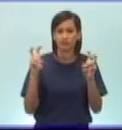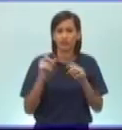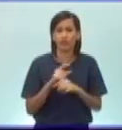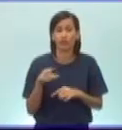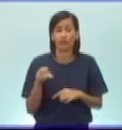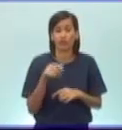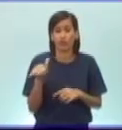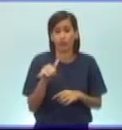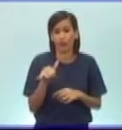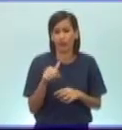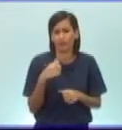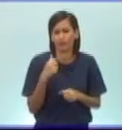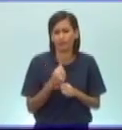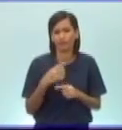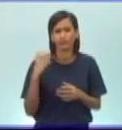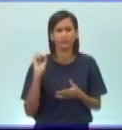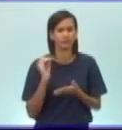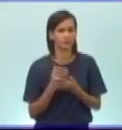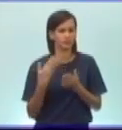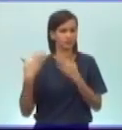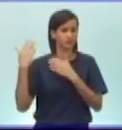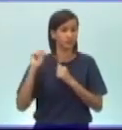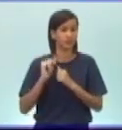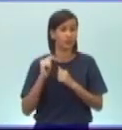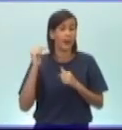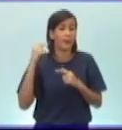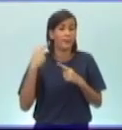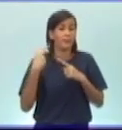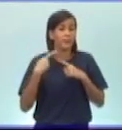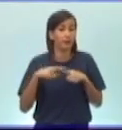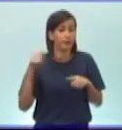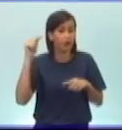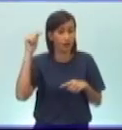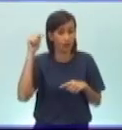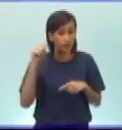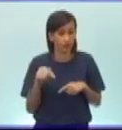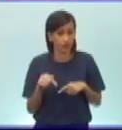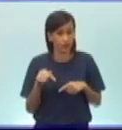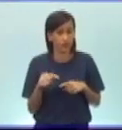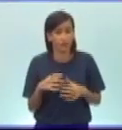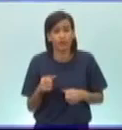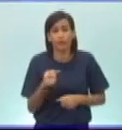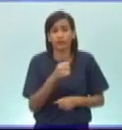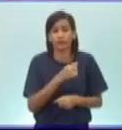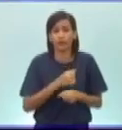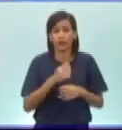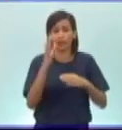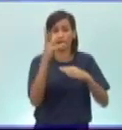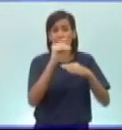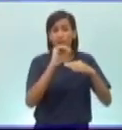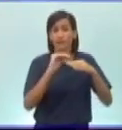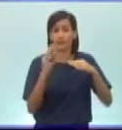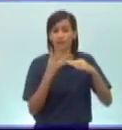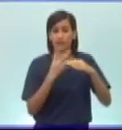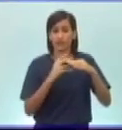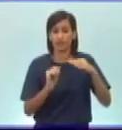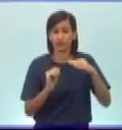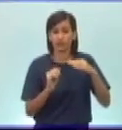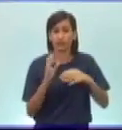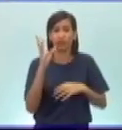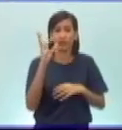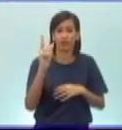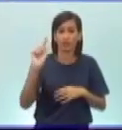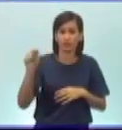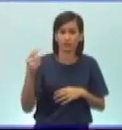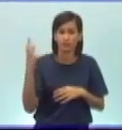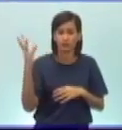clase anterior, pero esta vez vamos a utilizar también los números, las fracciones y las expresiones decimales. Es por